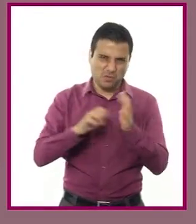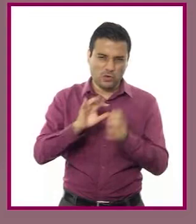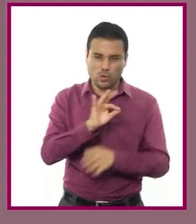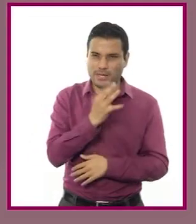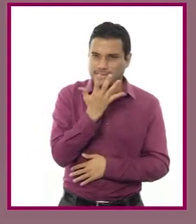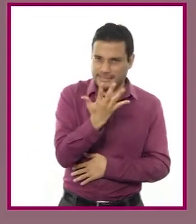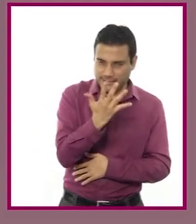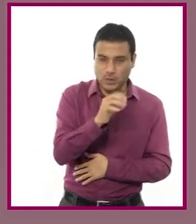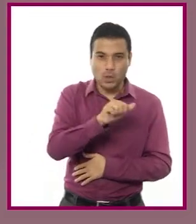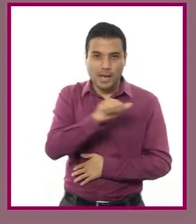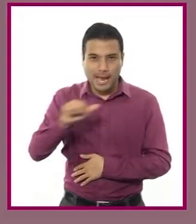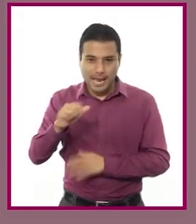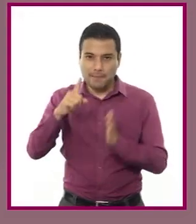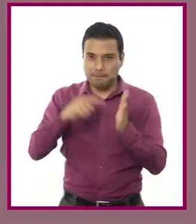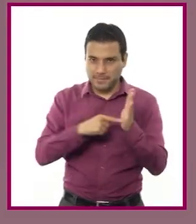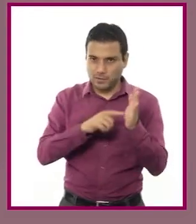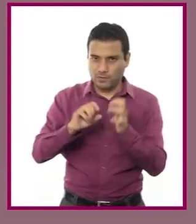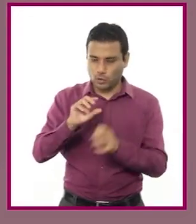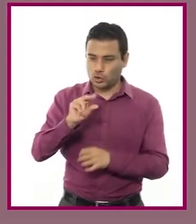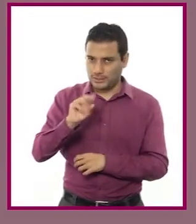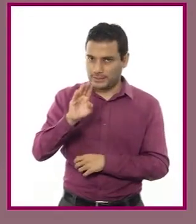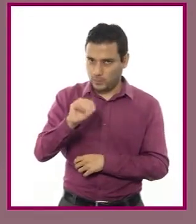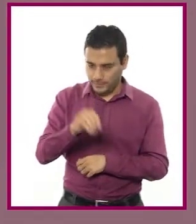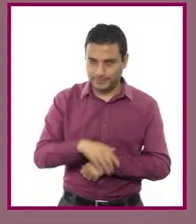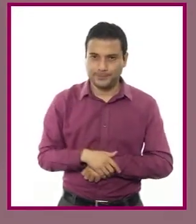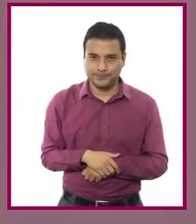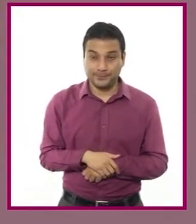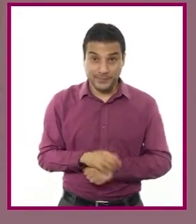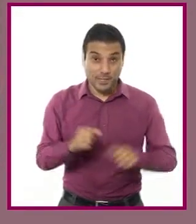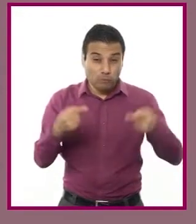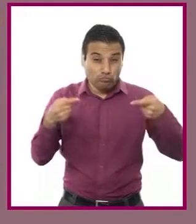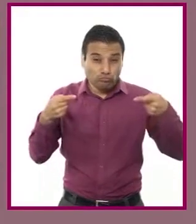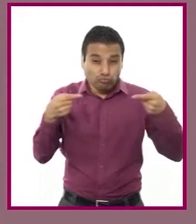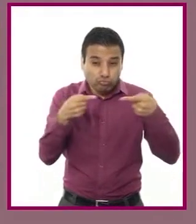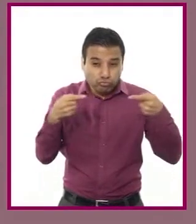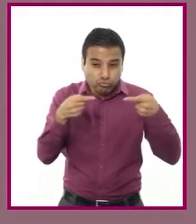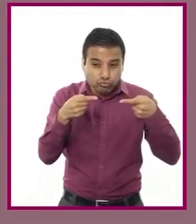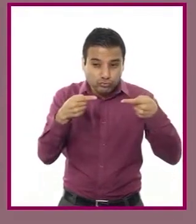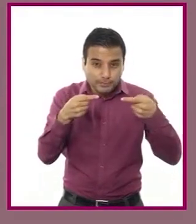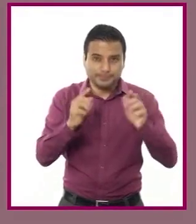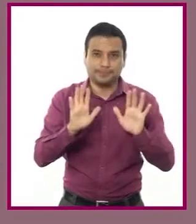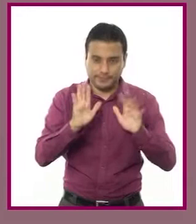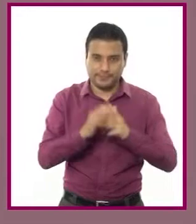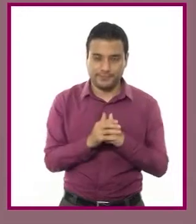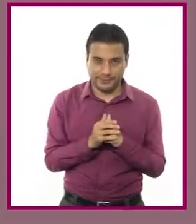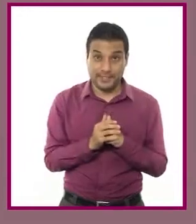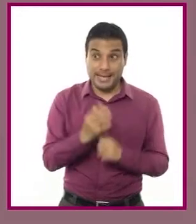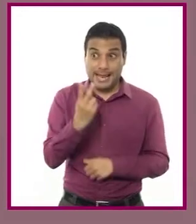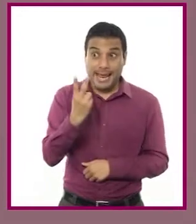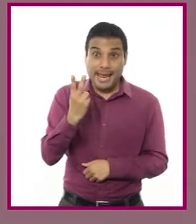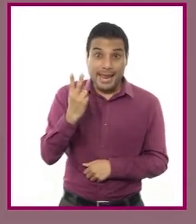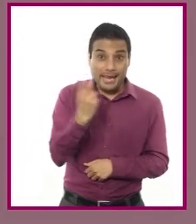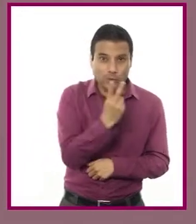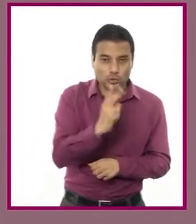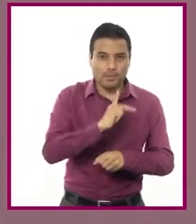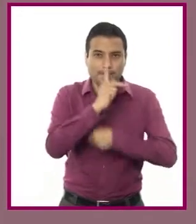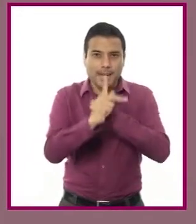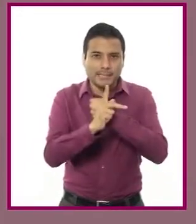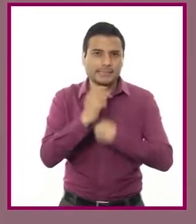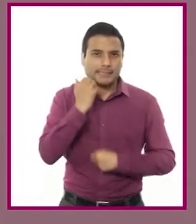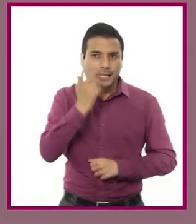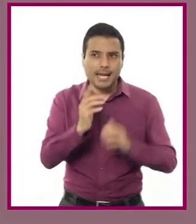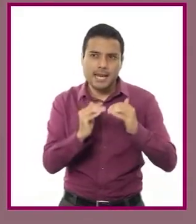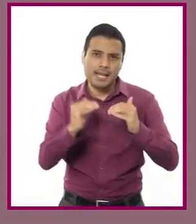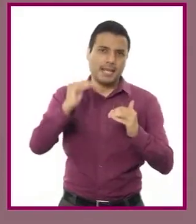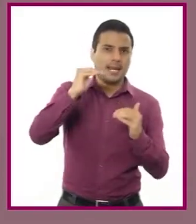1945 y 1989. Fue un enfrentamiento en el que cada contendiente se esforzó por imponer su supremacía